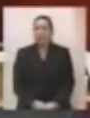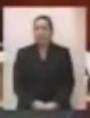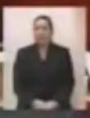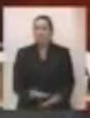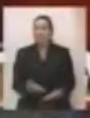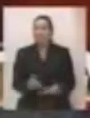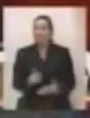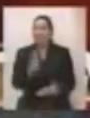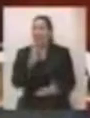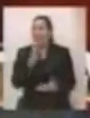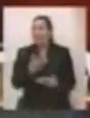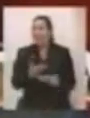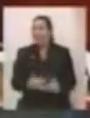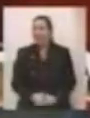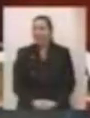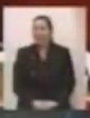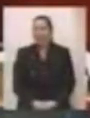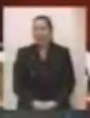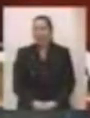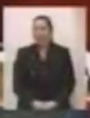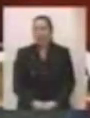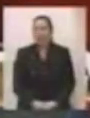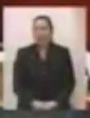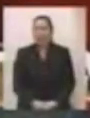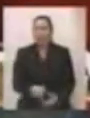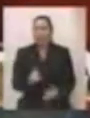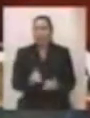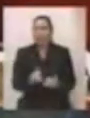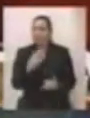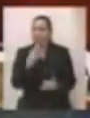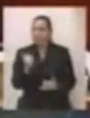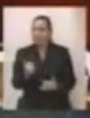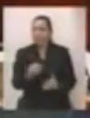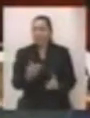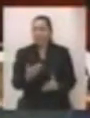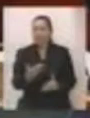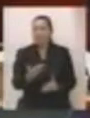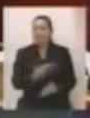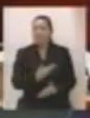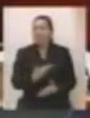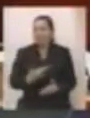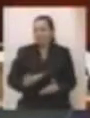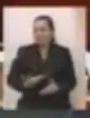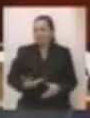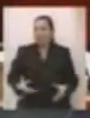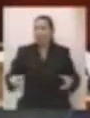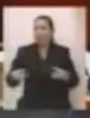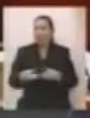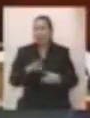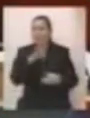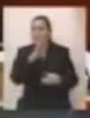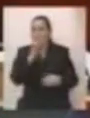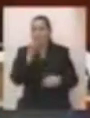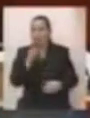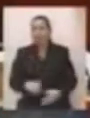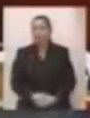No habiendo más intervenciones, habiendo concluido el rol de oradores, tiene la palabra la congresista Cordero Yontay, presidente de la Comisión